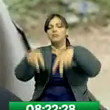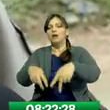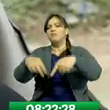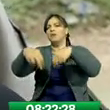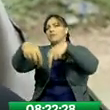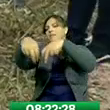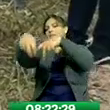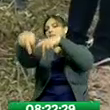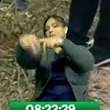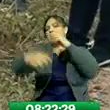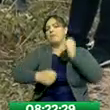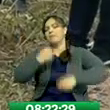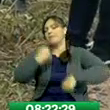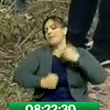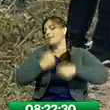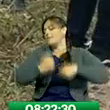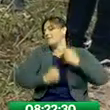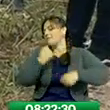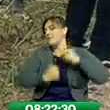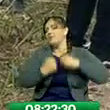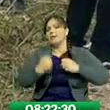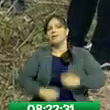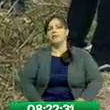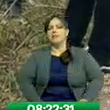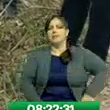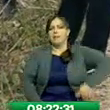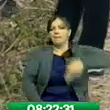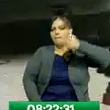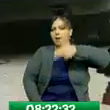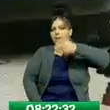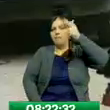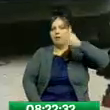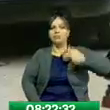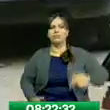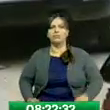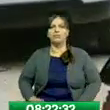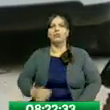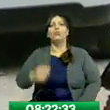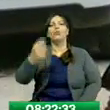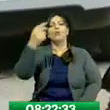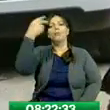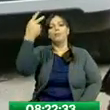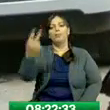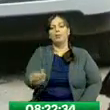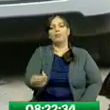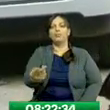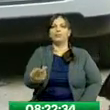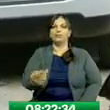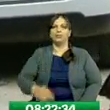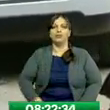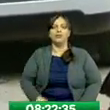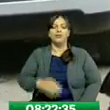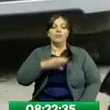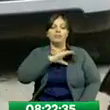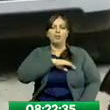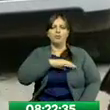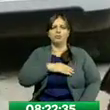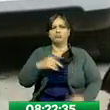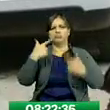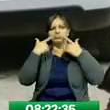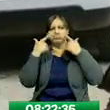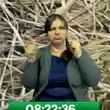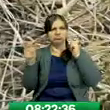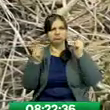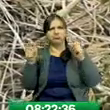de balas. Que cualquier hecho delictivo puede ser denunciado. La policía está lista para ejecutar los operativos necesarios con tal